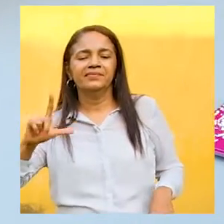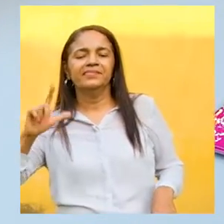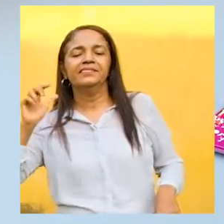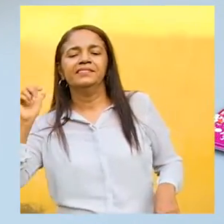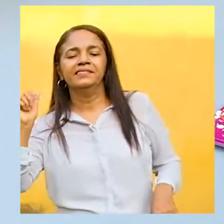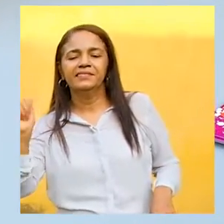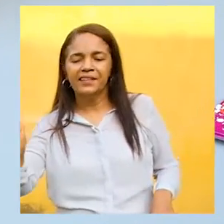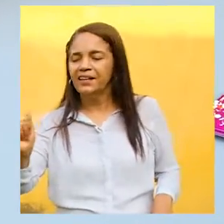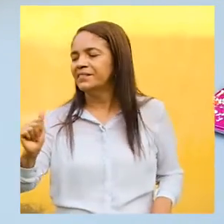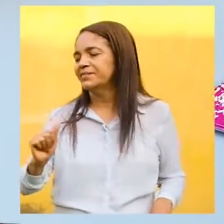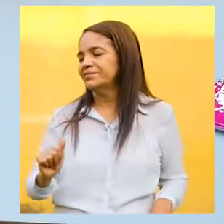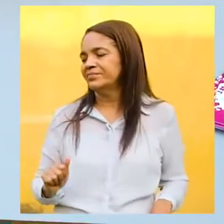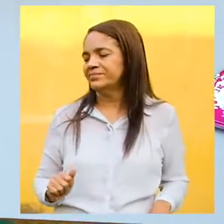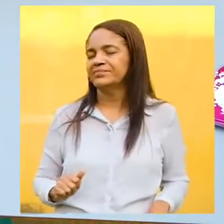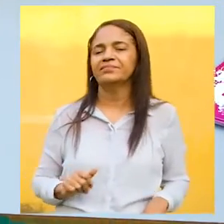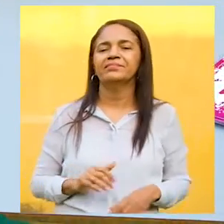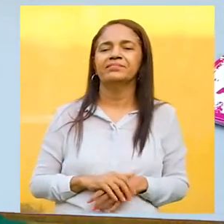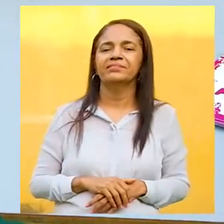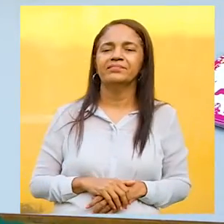una A,